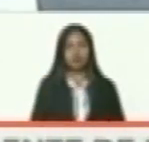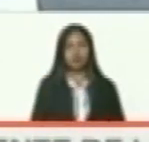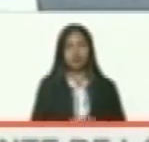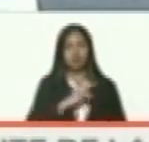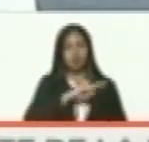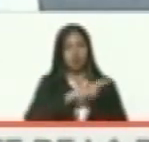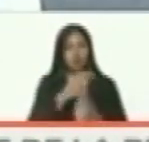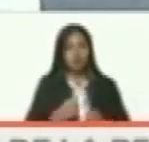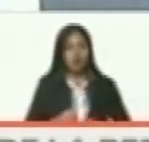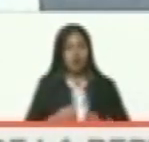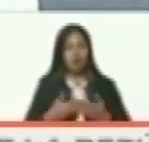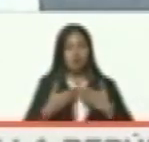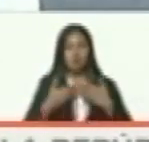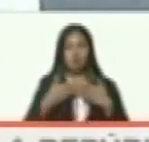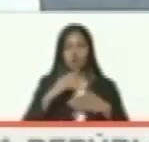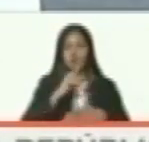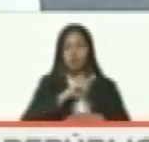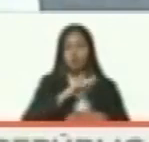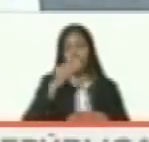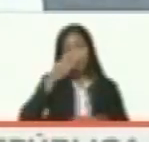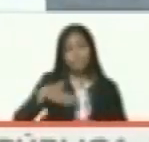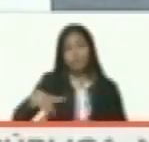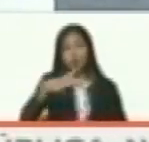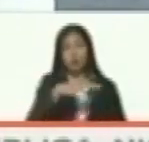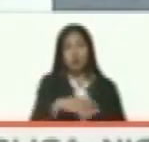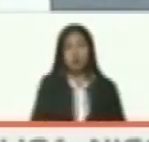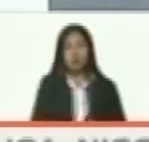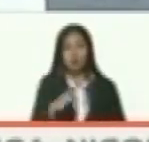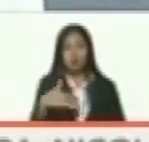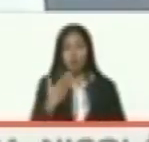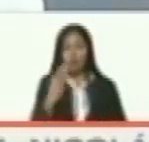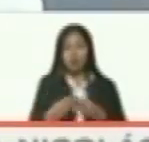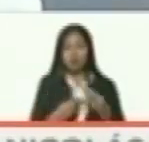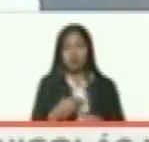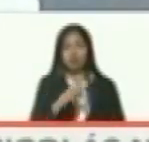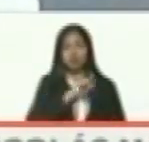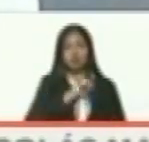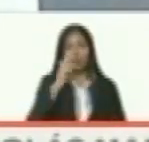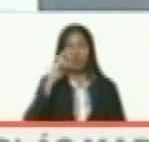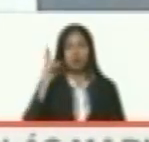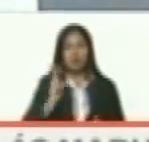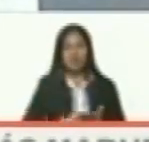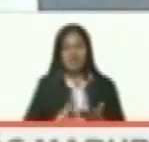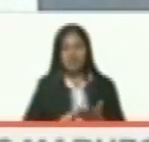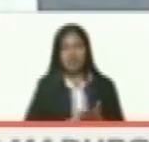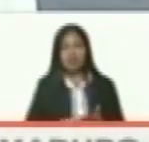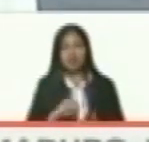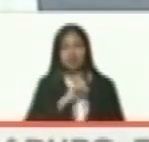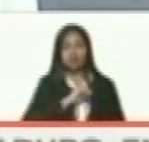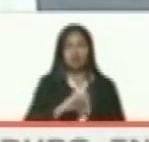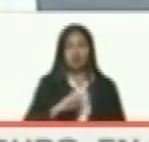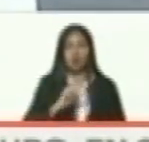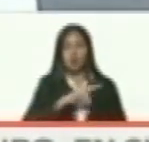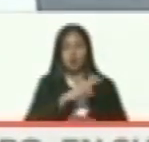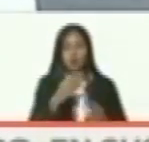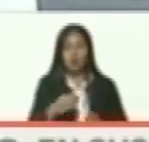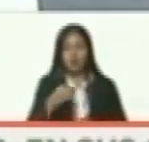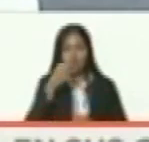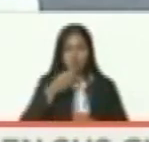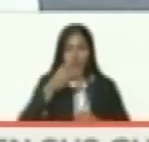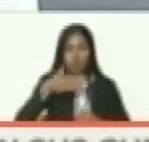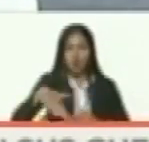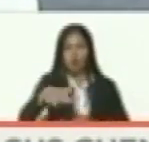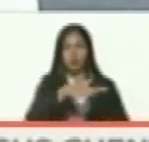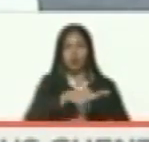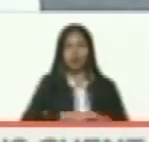poder popular. Podría ser una consigna. Somos de verdad. Somos el poder popular.